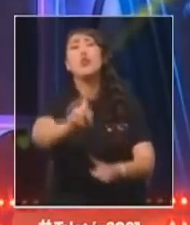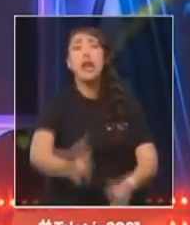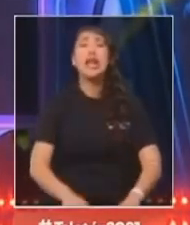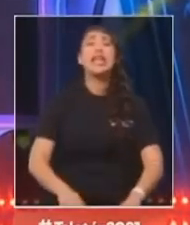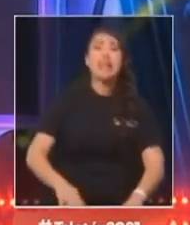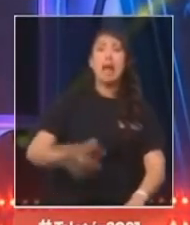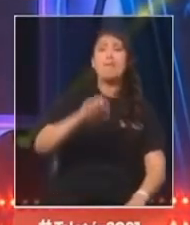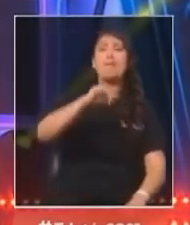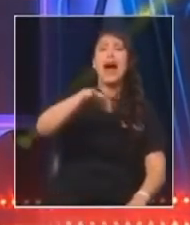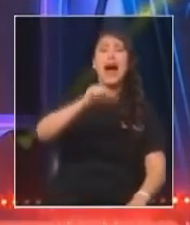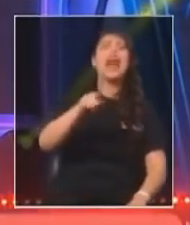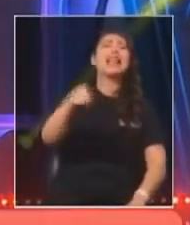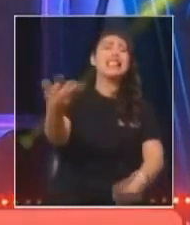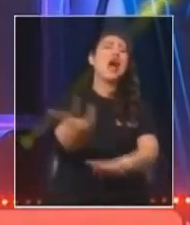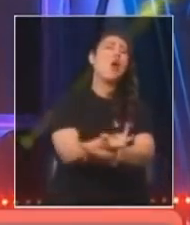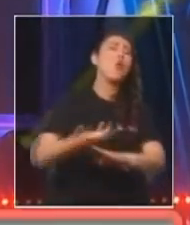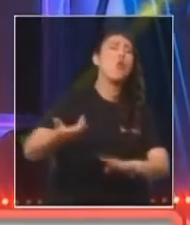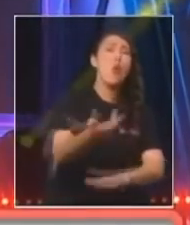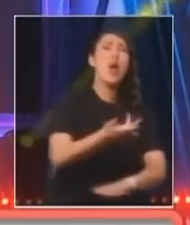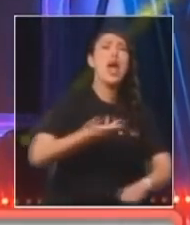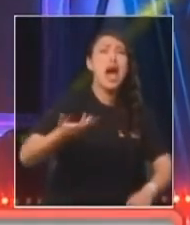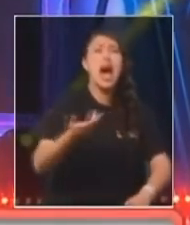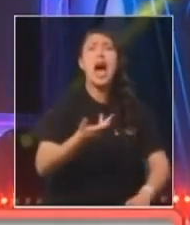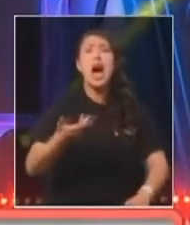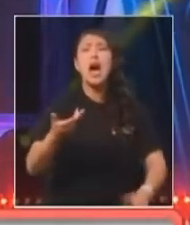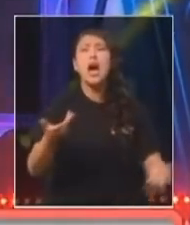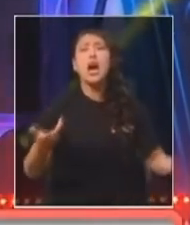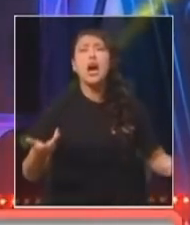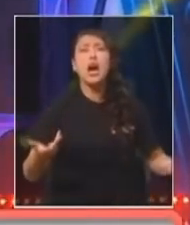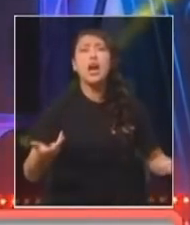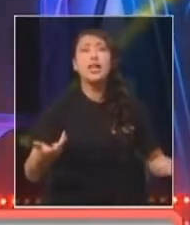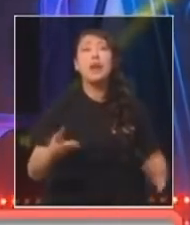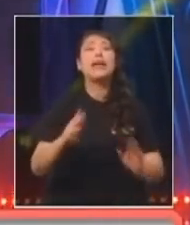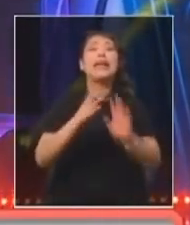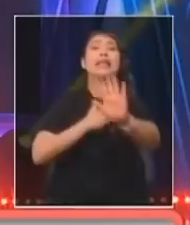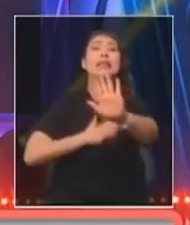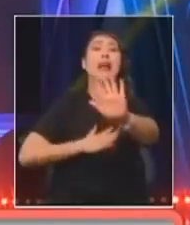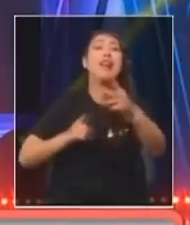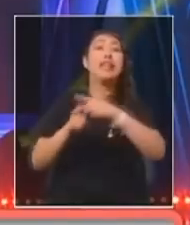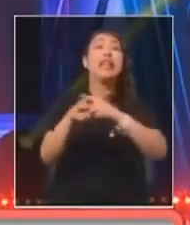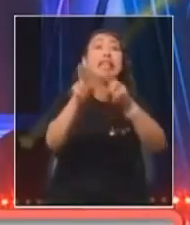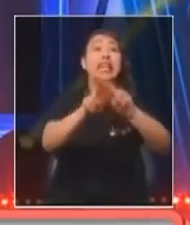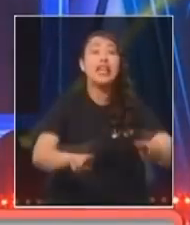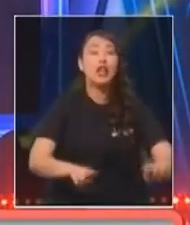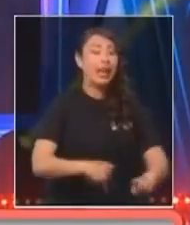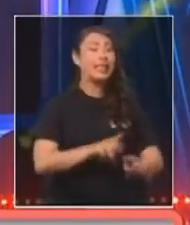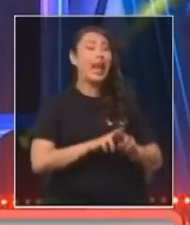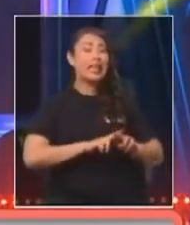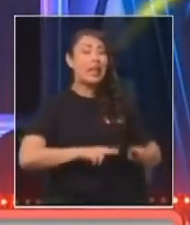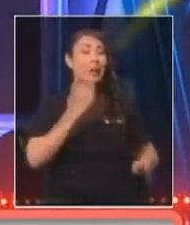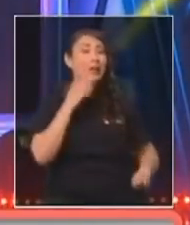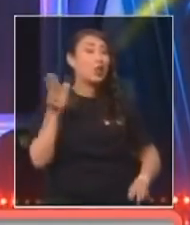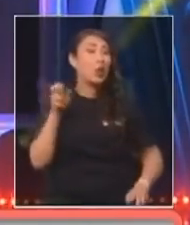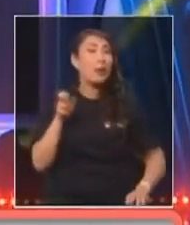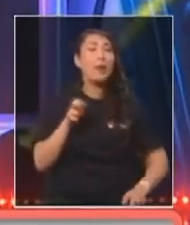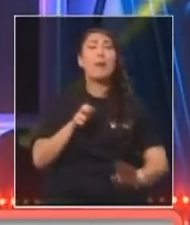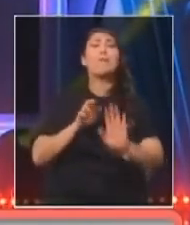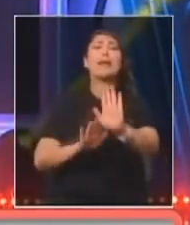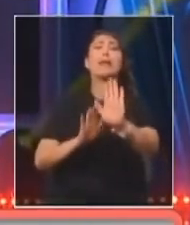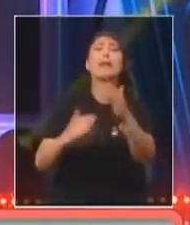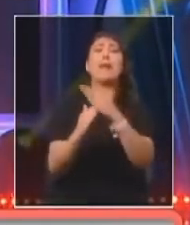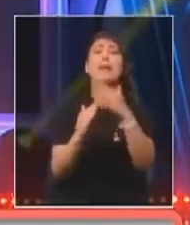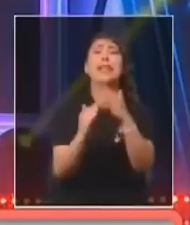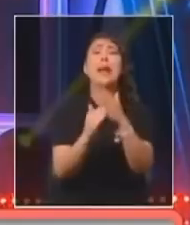Paja esa weón. No entraña. Te quieres, mi niño. Te quieres, mi niño. Tranquilo, mejor, mejor